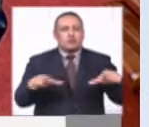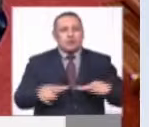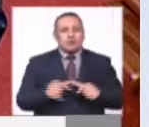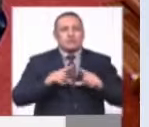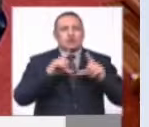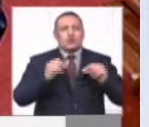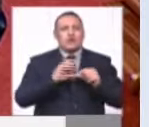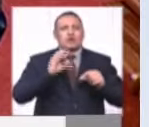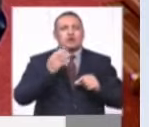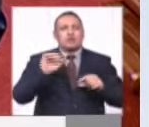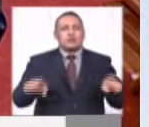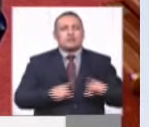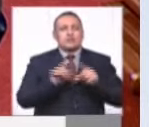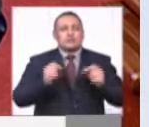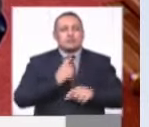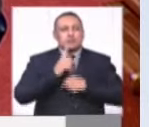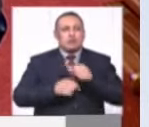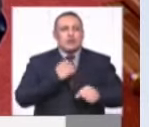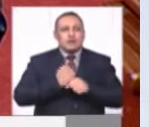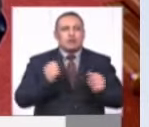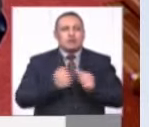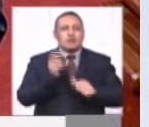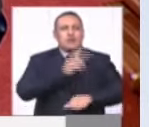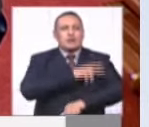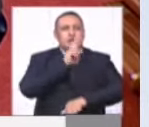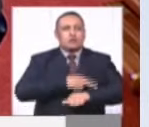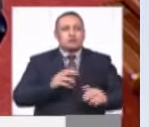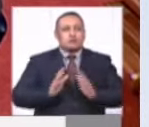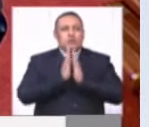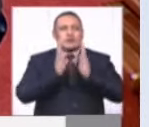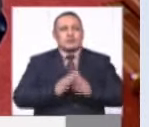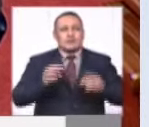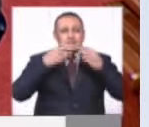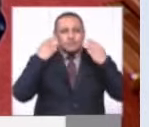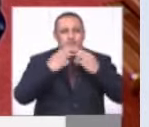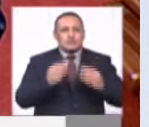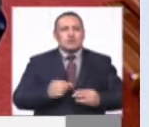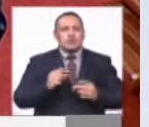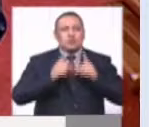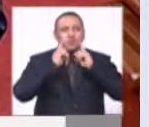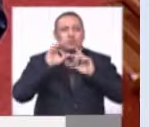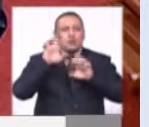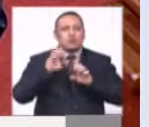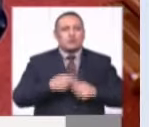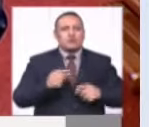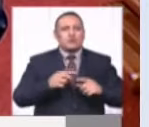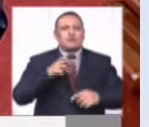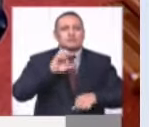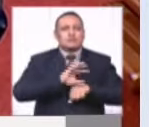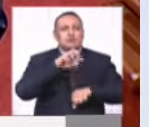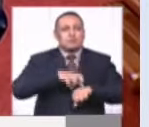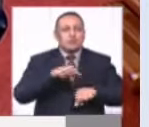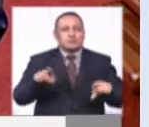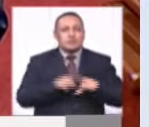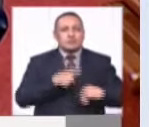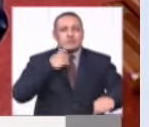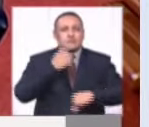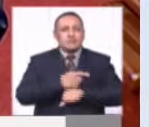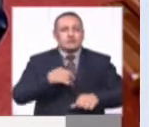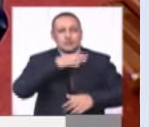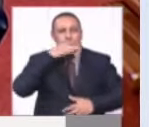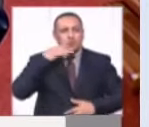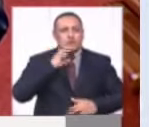hoja de coca ilegal durante el presente año en la región de Ucayali, San Martín, Huánuco y Pasco. 2. La intervención de